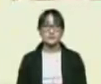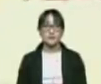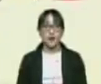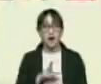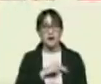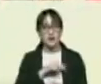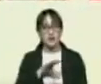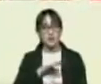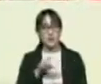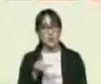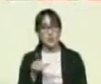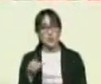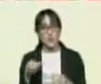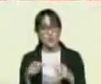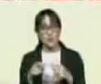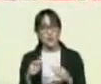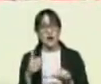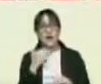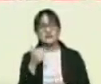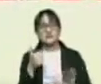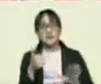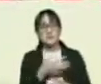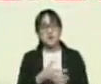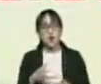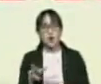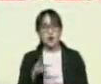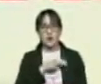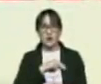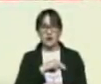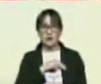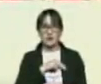casi 6 millones de carnetizados.